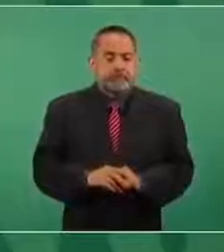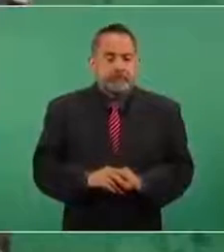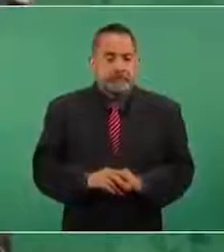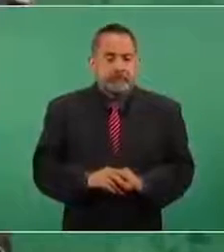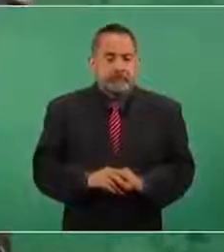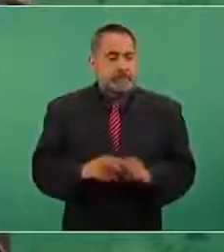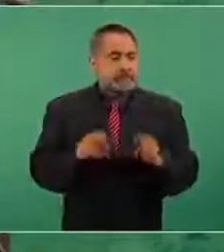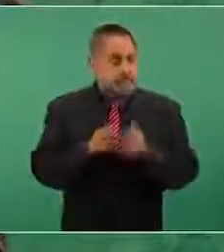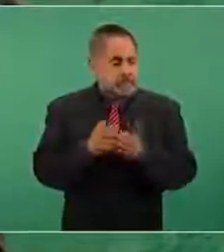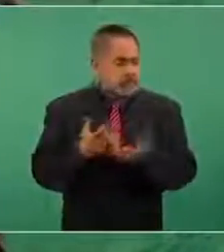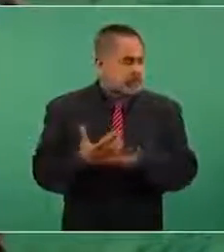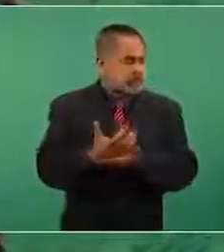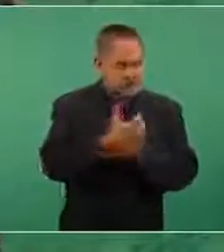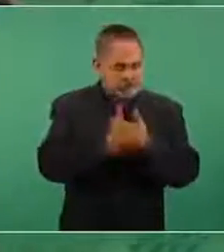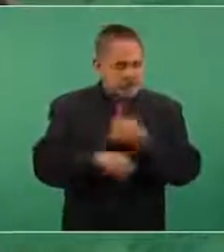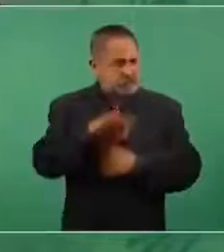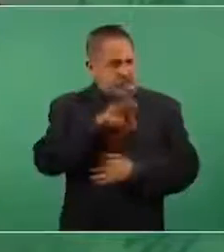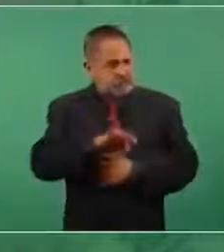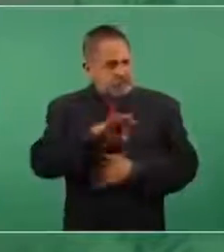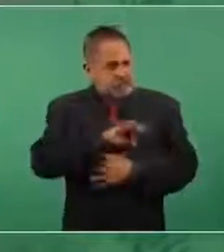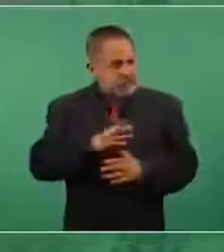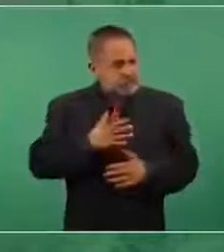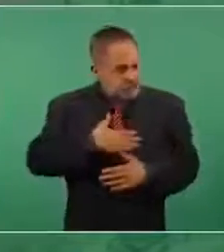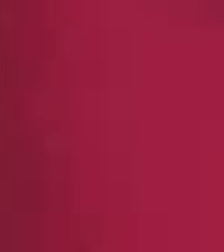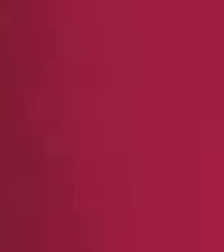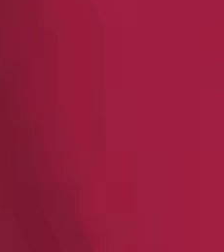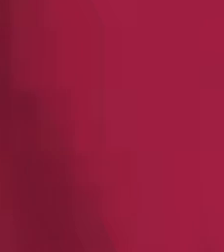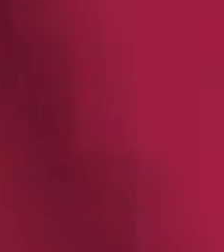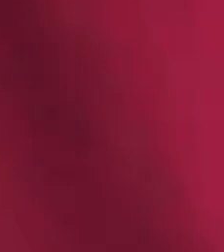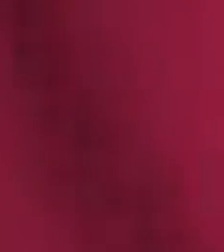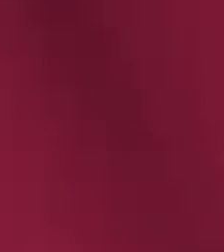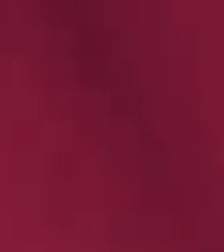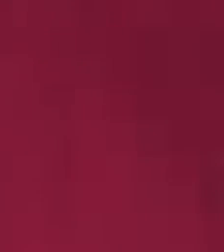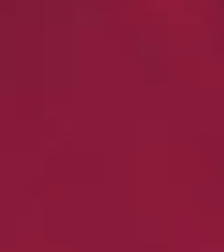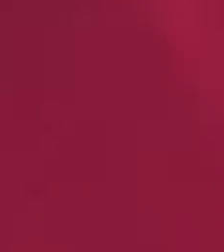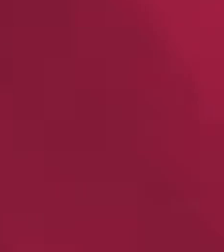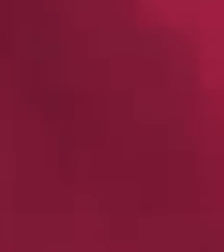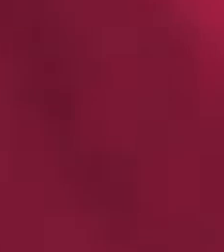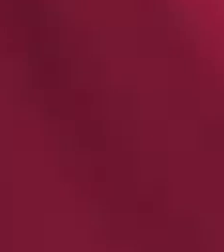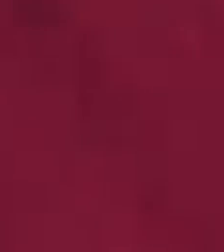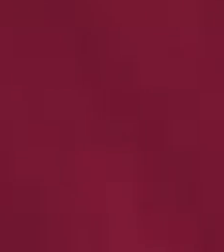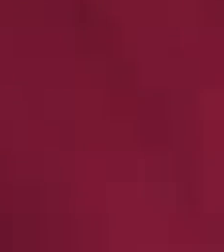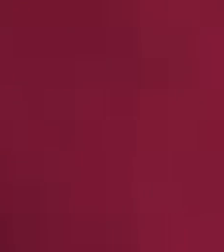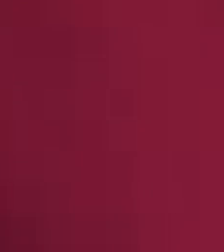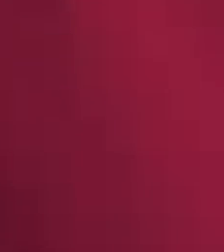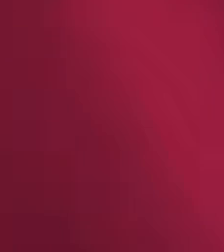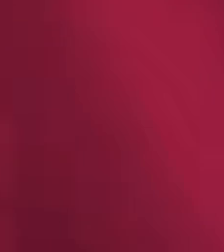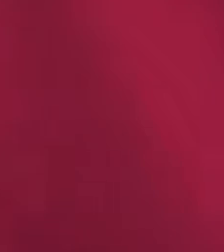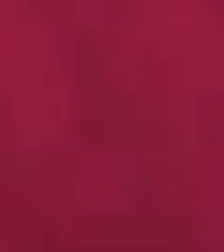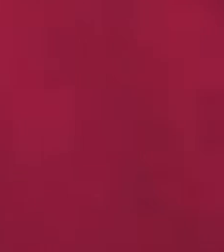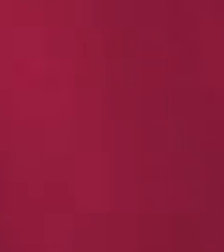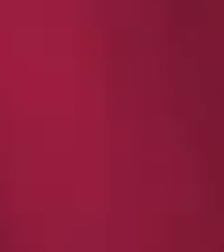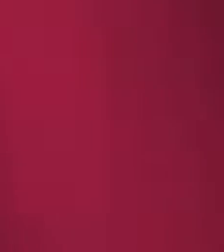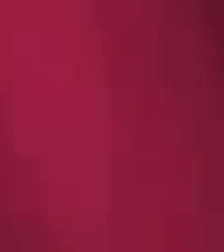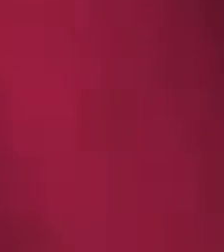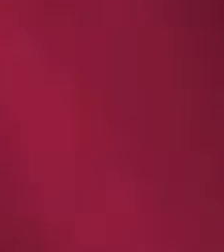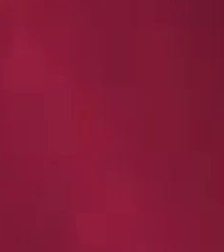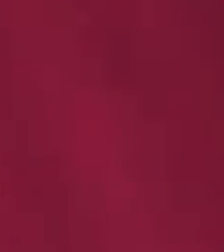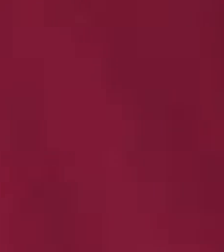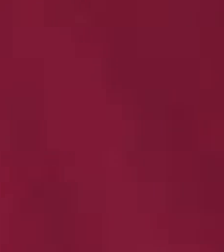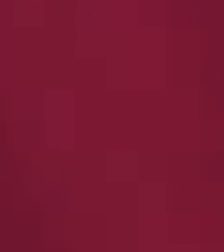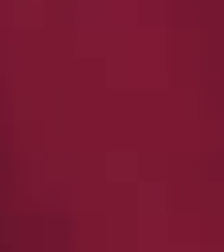y con ganancias razonables. Gobierno de México.